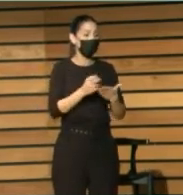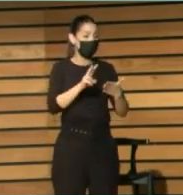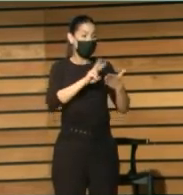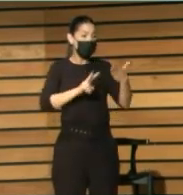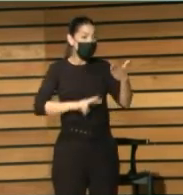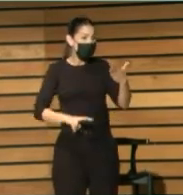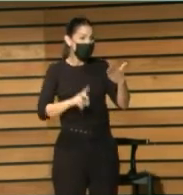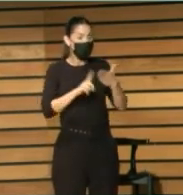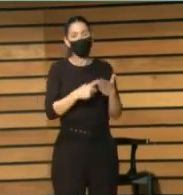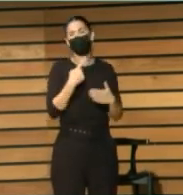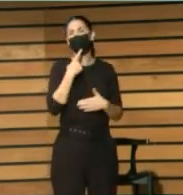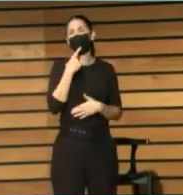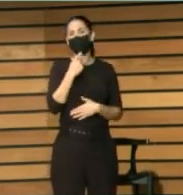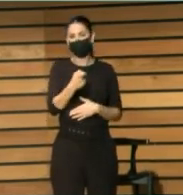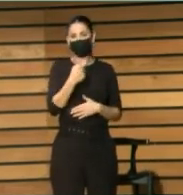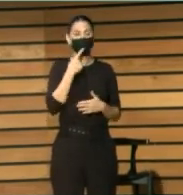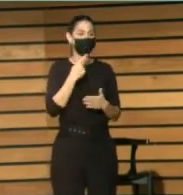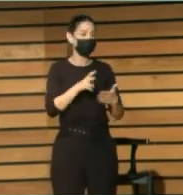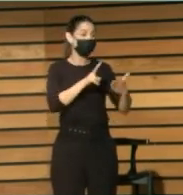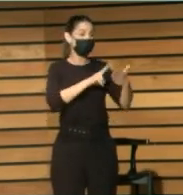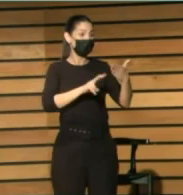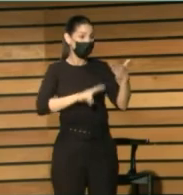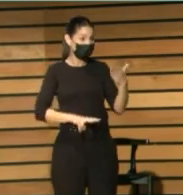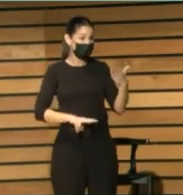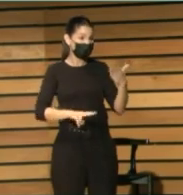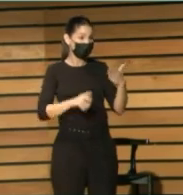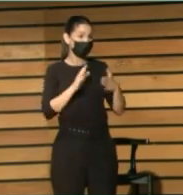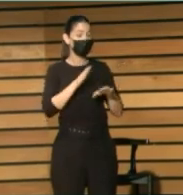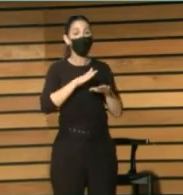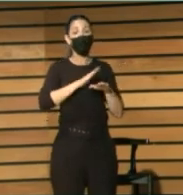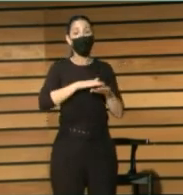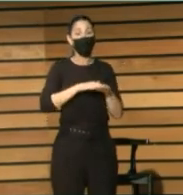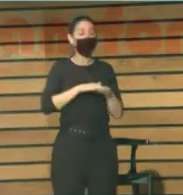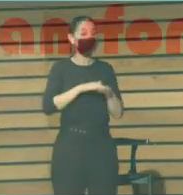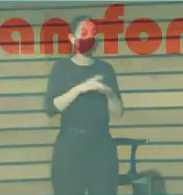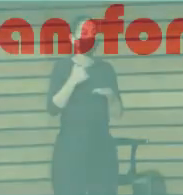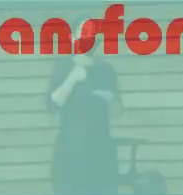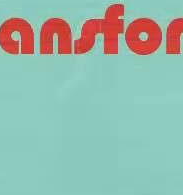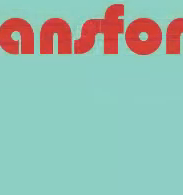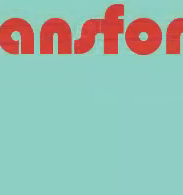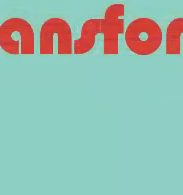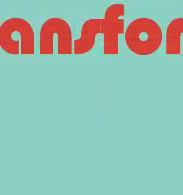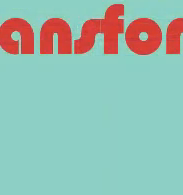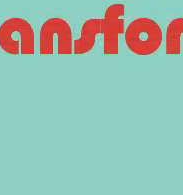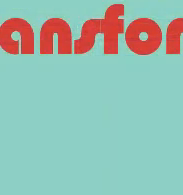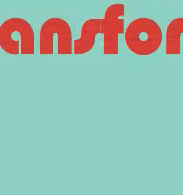por tanto, a saber que leer es para haber leído y para seguir leyendo. Muchas gracias.